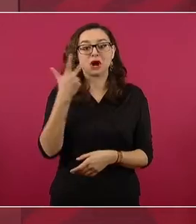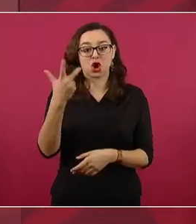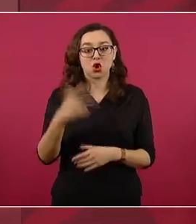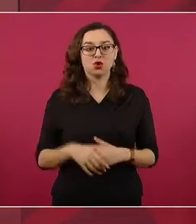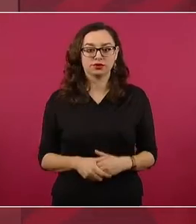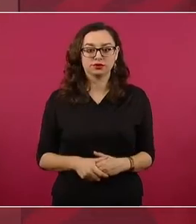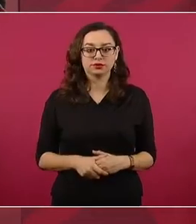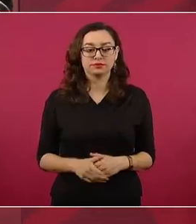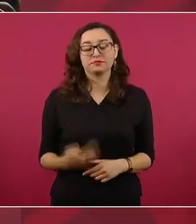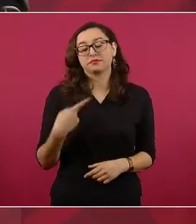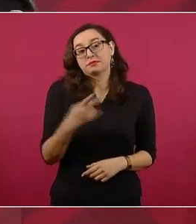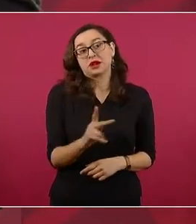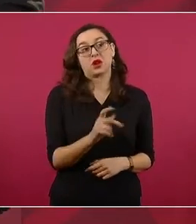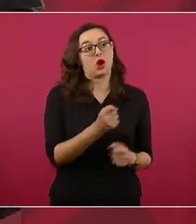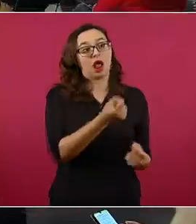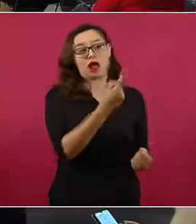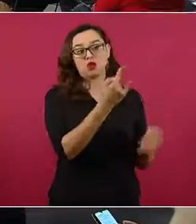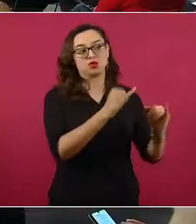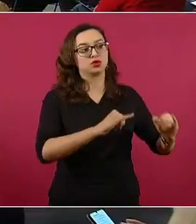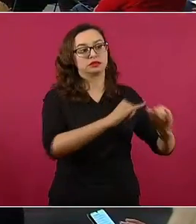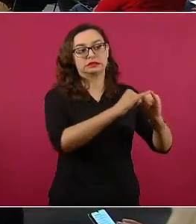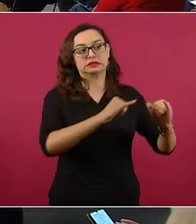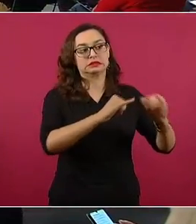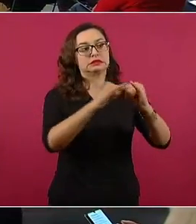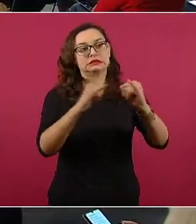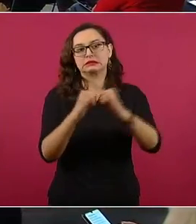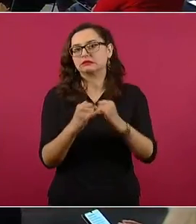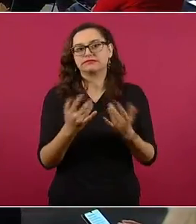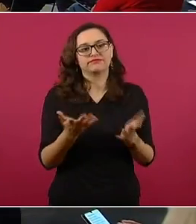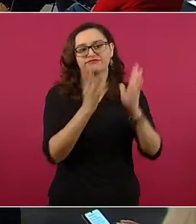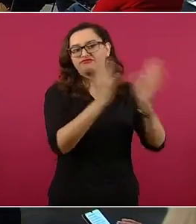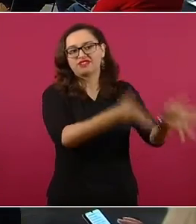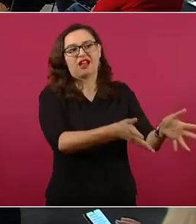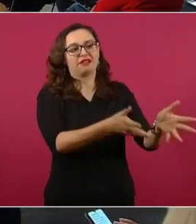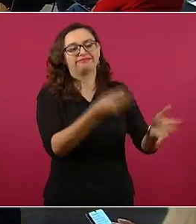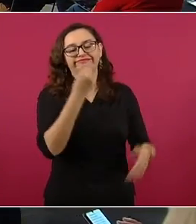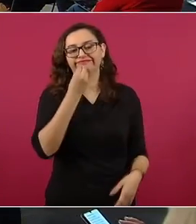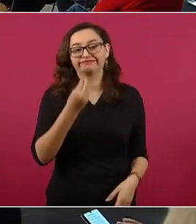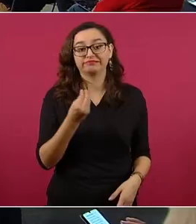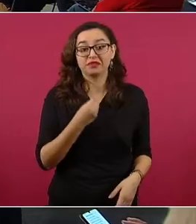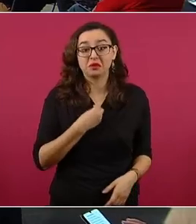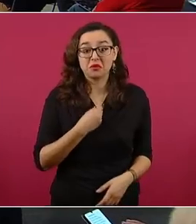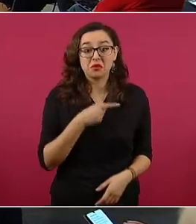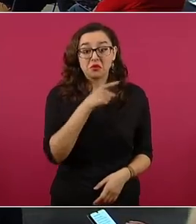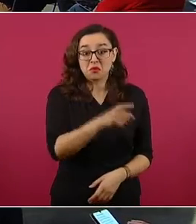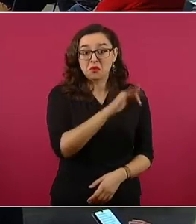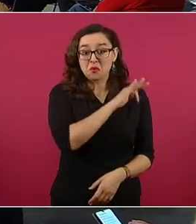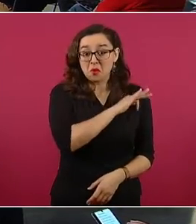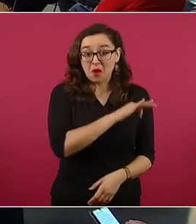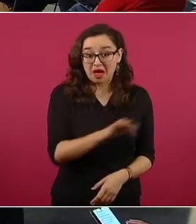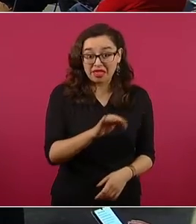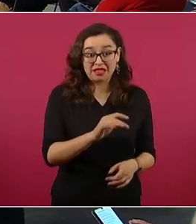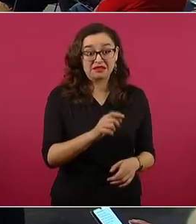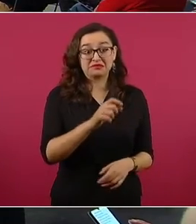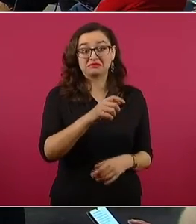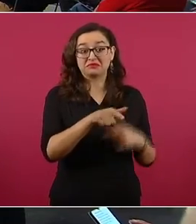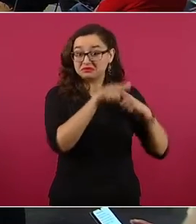Porque además están nombrados para 10, 12, 15